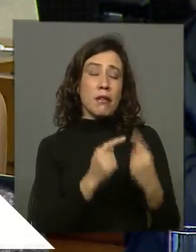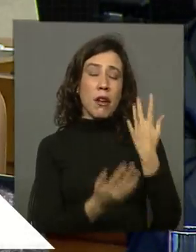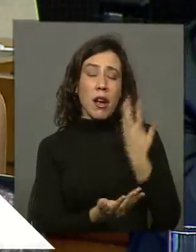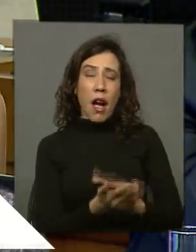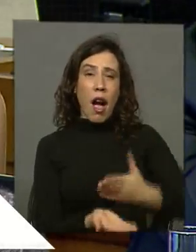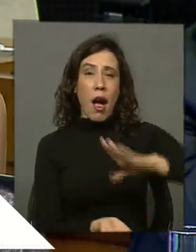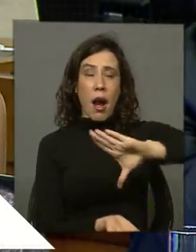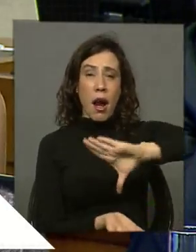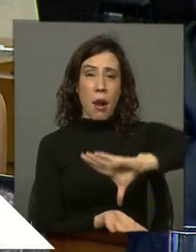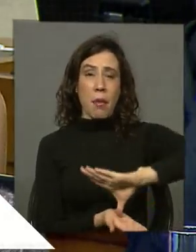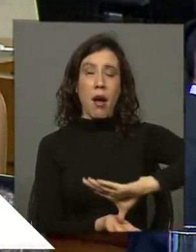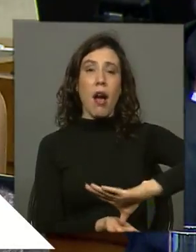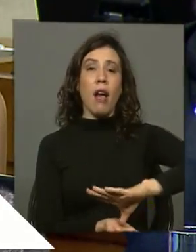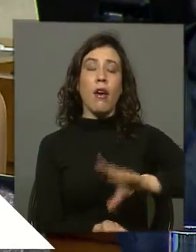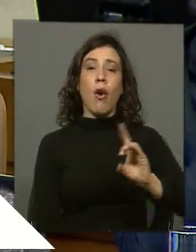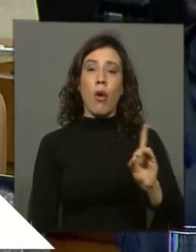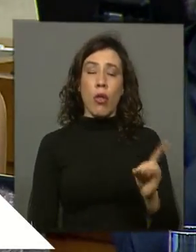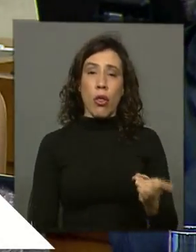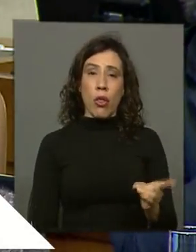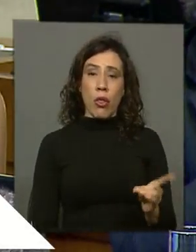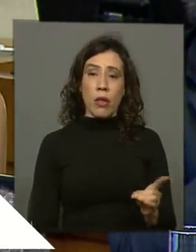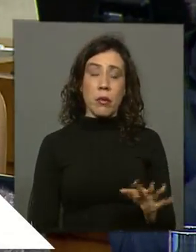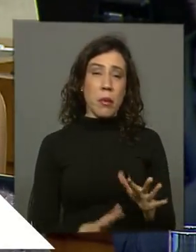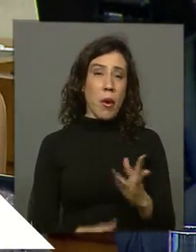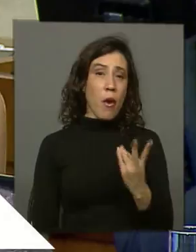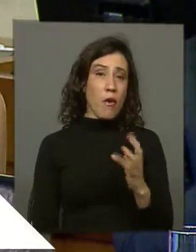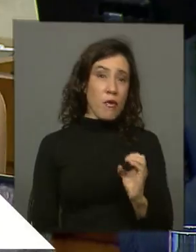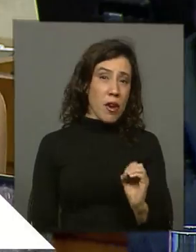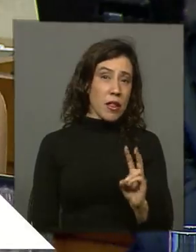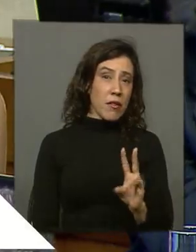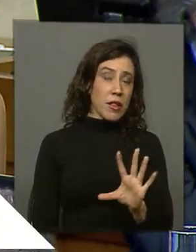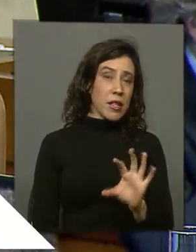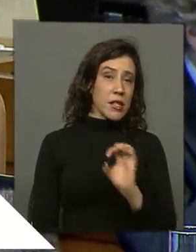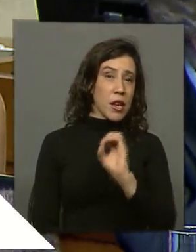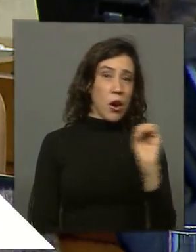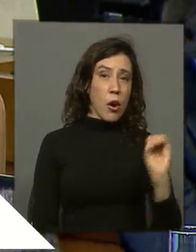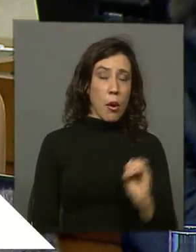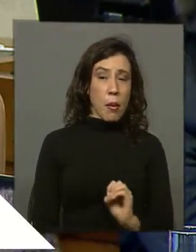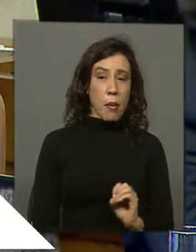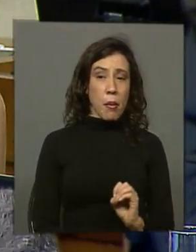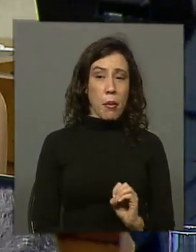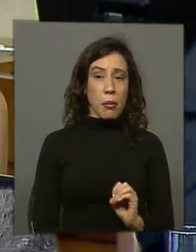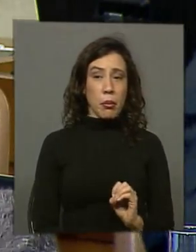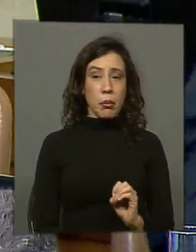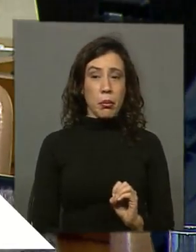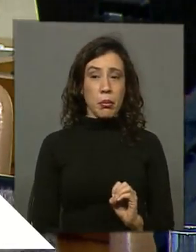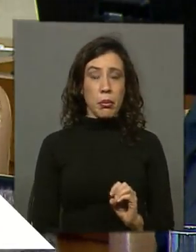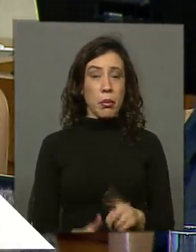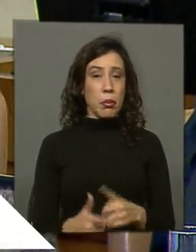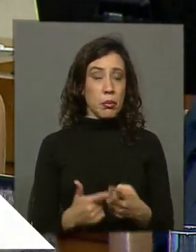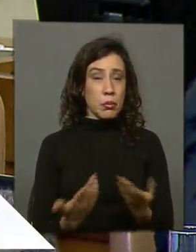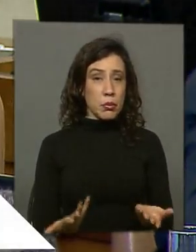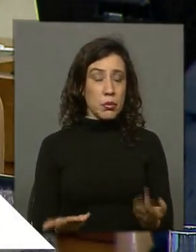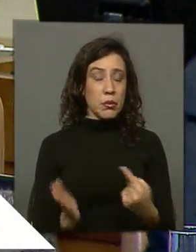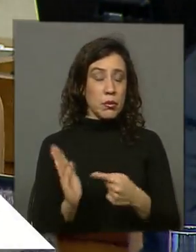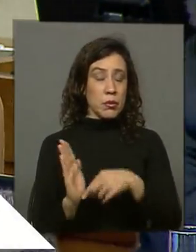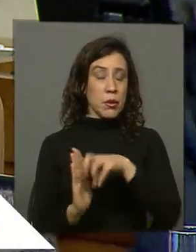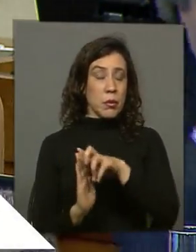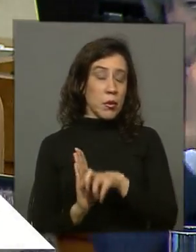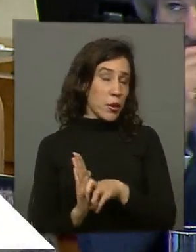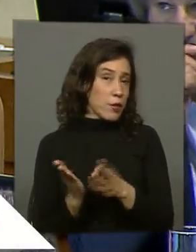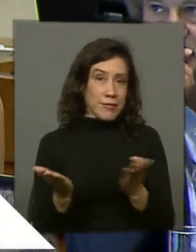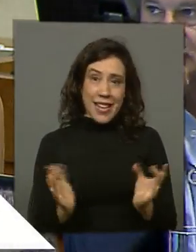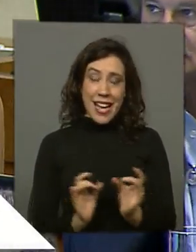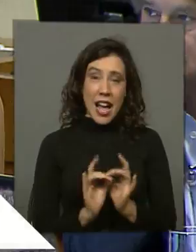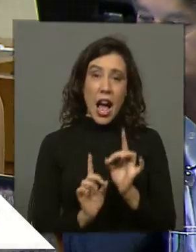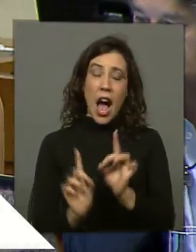país con la discapacidad que bordea entre el 20 y el 25% señor presidente y por lo tanto esta iniciativa obviamente